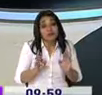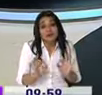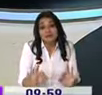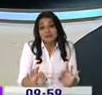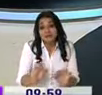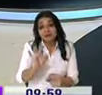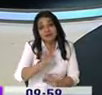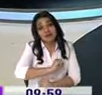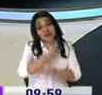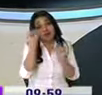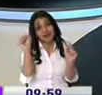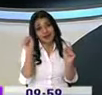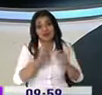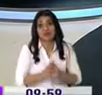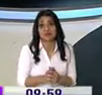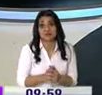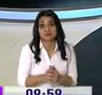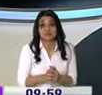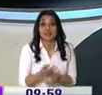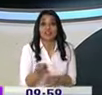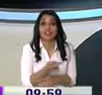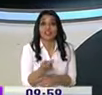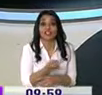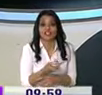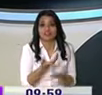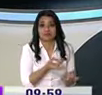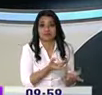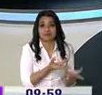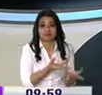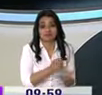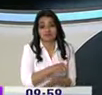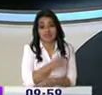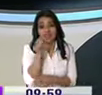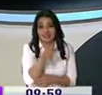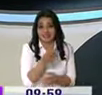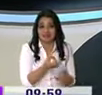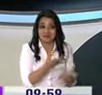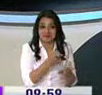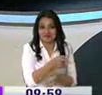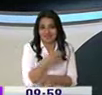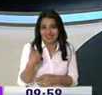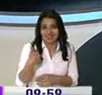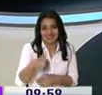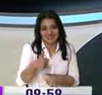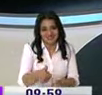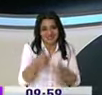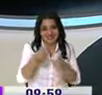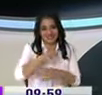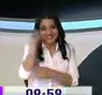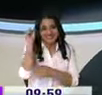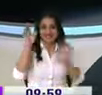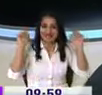que ser. Que nos vayamos de a dos. Que nos vayamos de a dos, que le vaya muy bien a la selección tricolor.